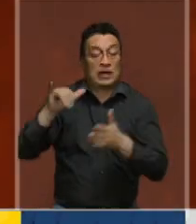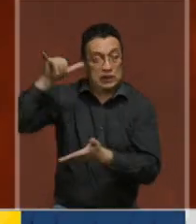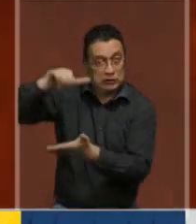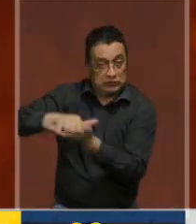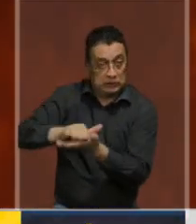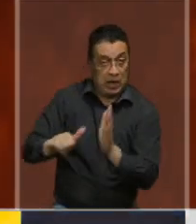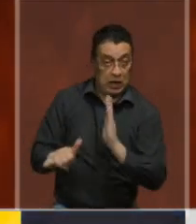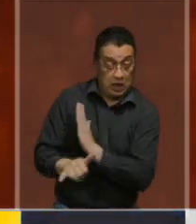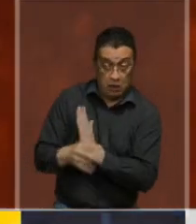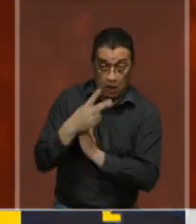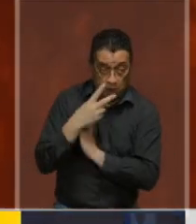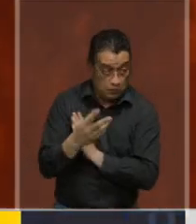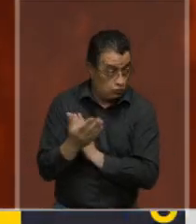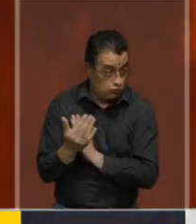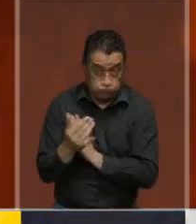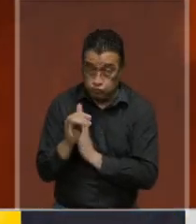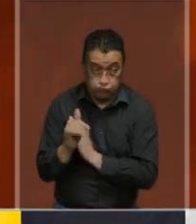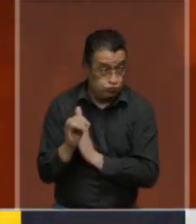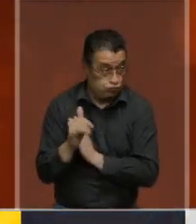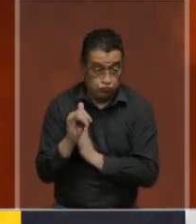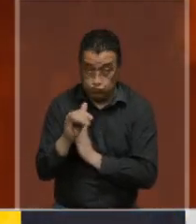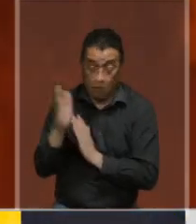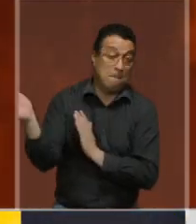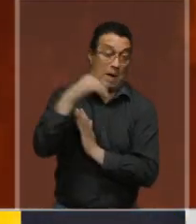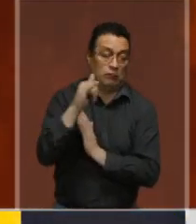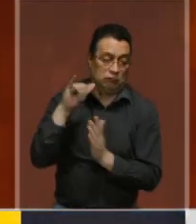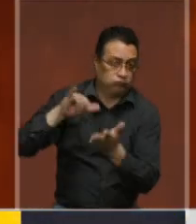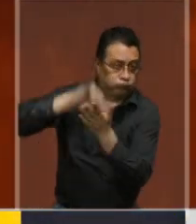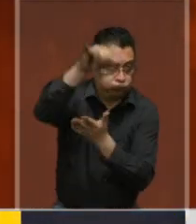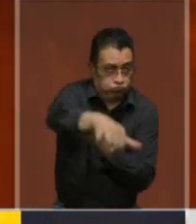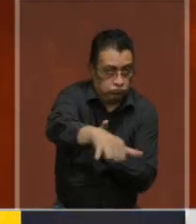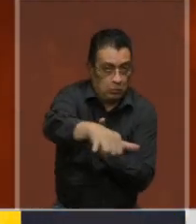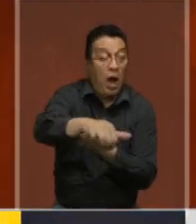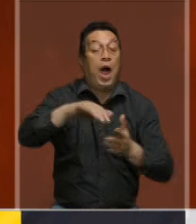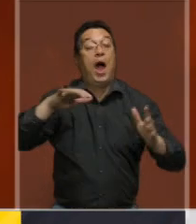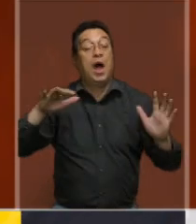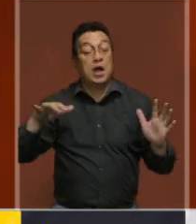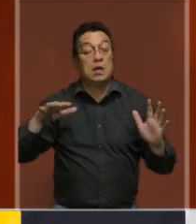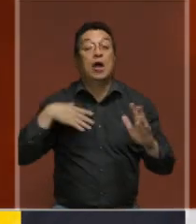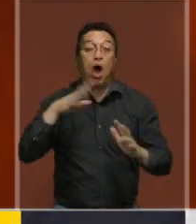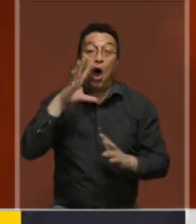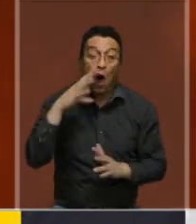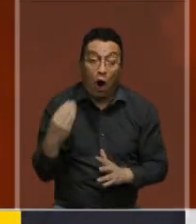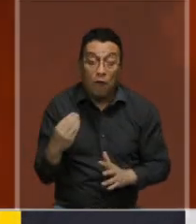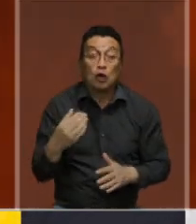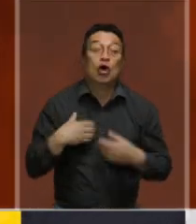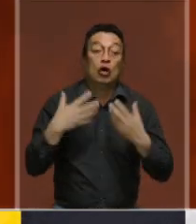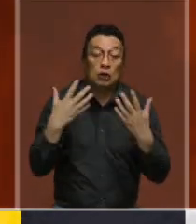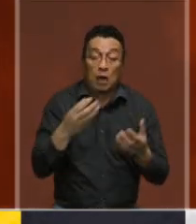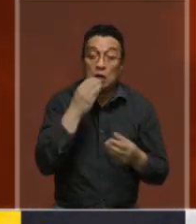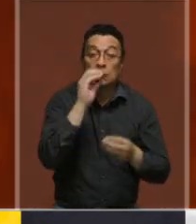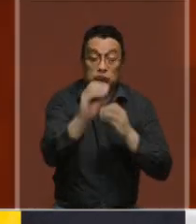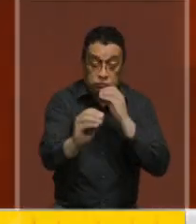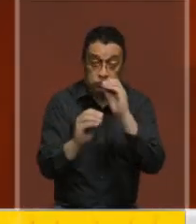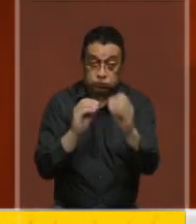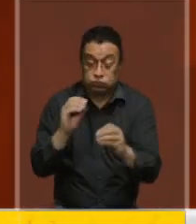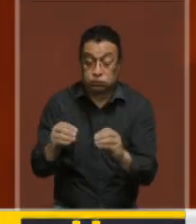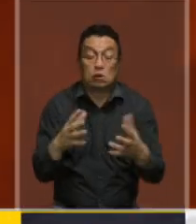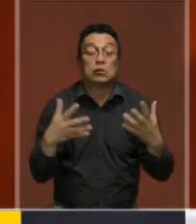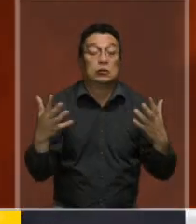María Dolores. Por supuesto, quiero decir que producto de la magnitud de